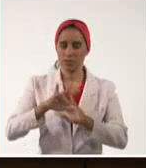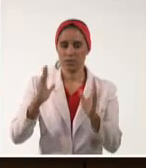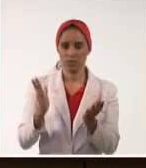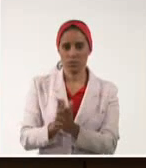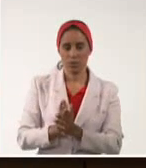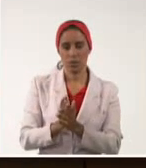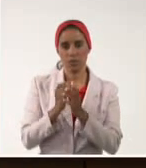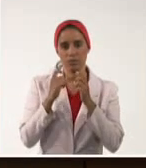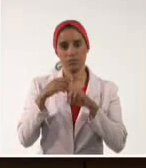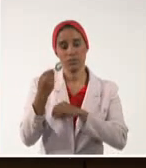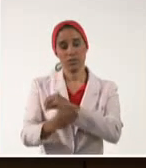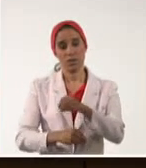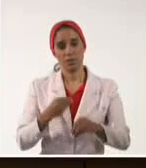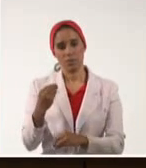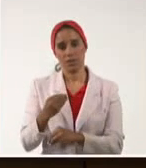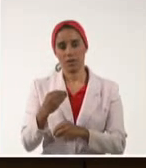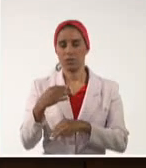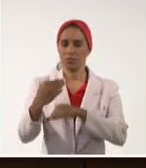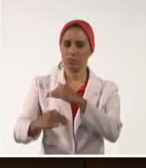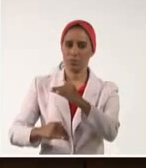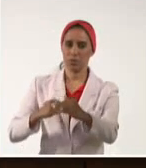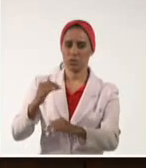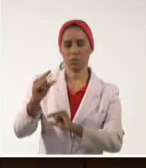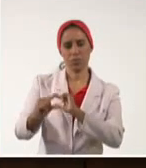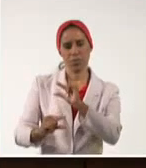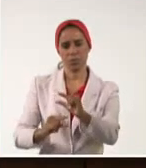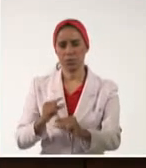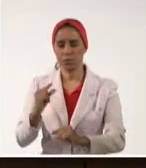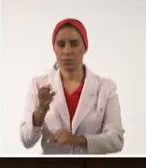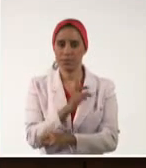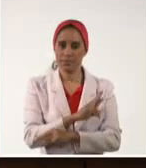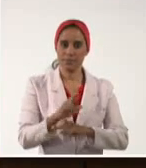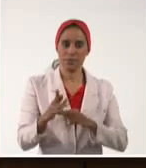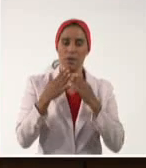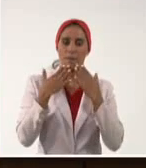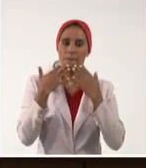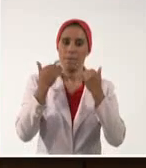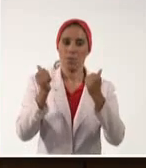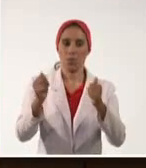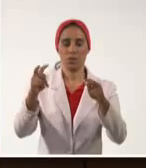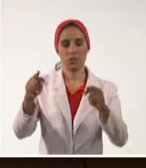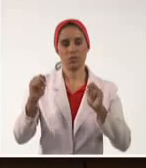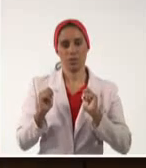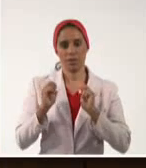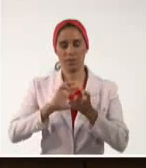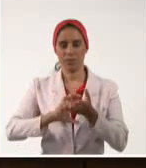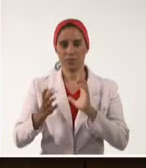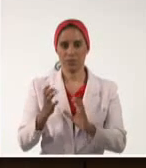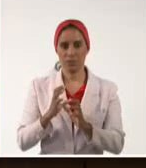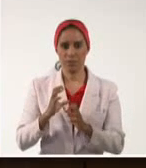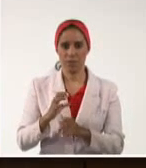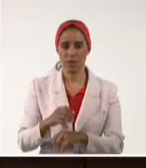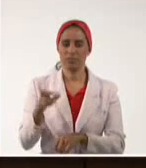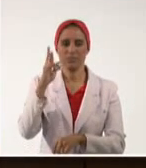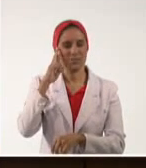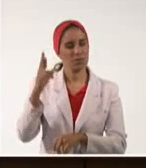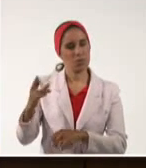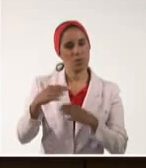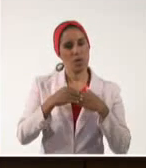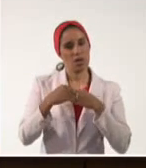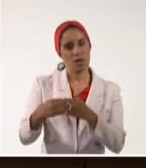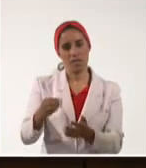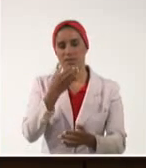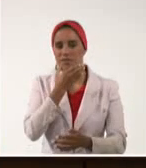un proceso inherente a la revolución. Del ideario y las acciones del comandante en jefe Fidel Castro Ruz y